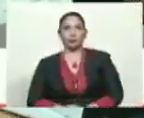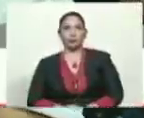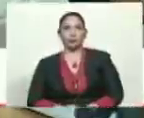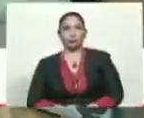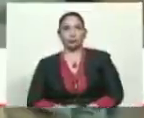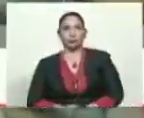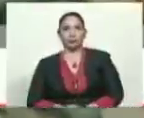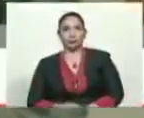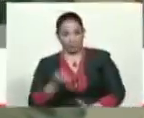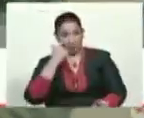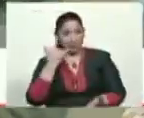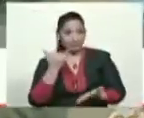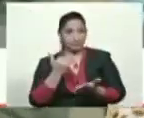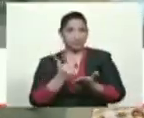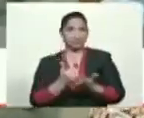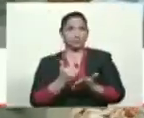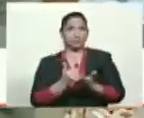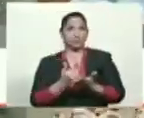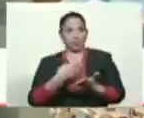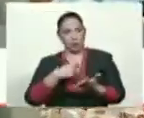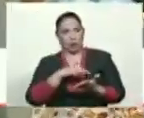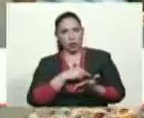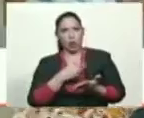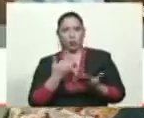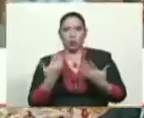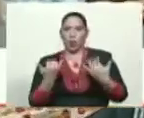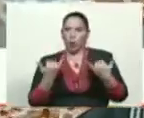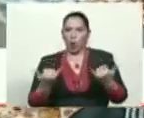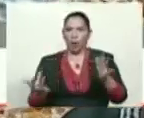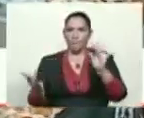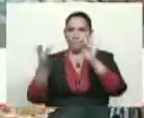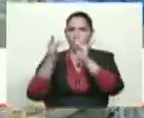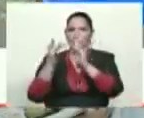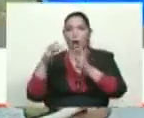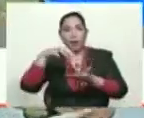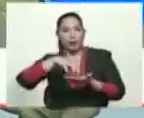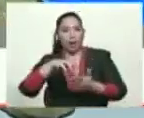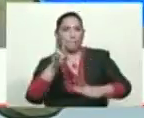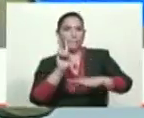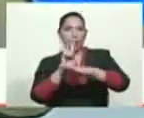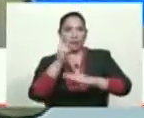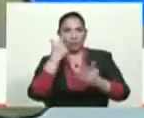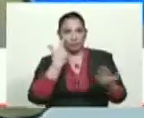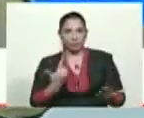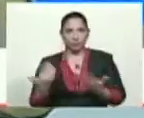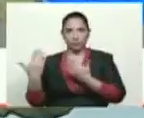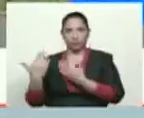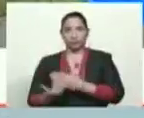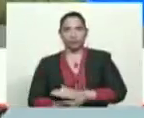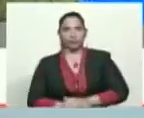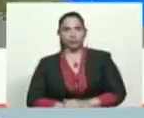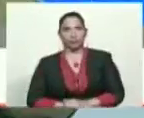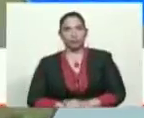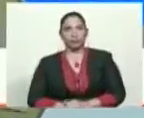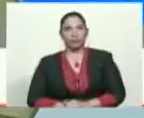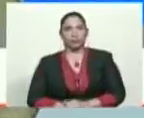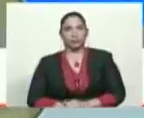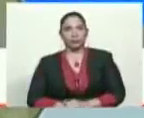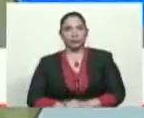y vamos a darle un pase tenemos el pase de la guaira estado vargas vamos a darle un pase